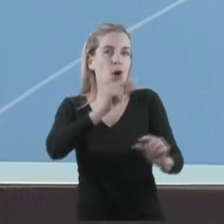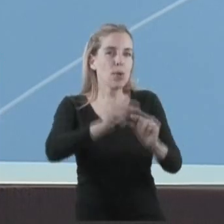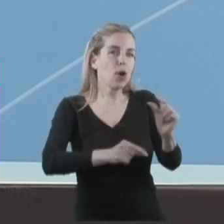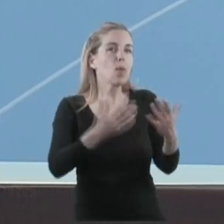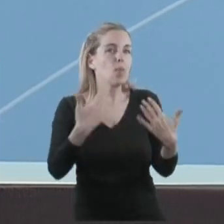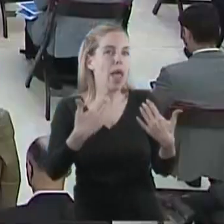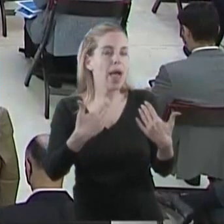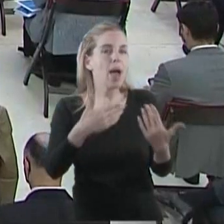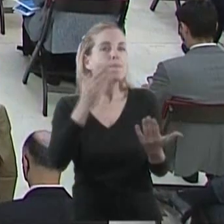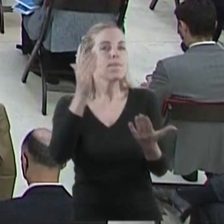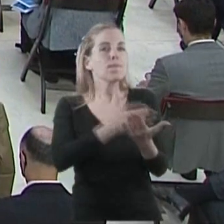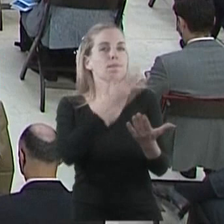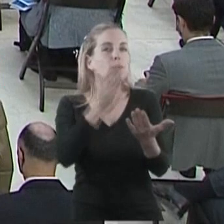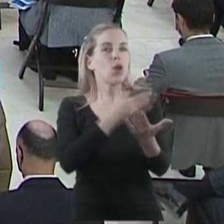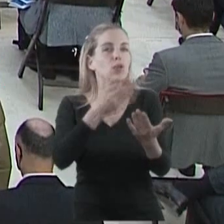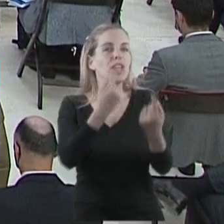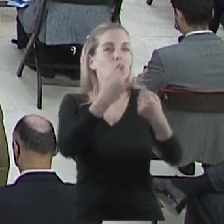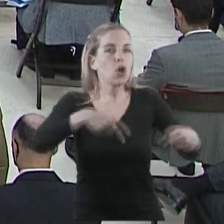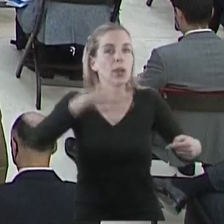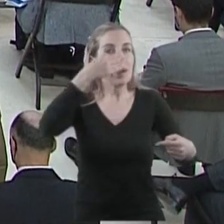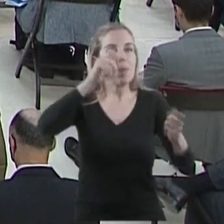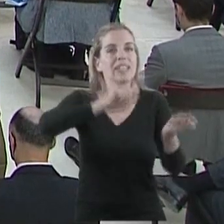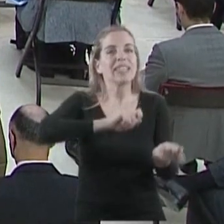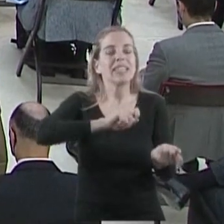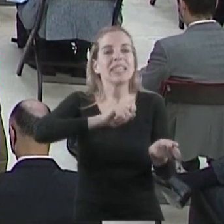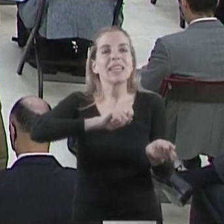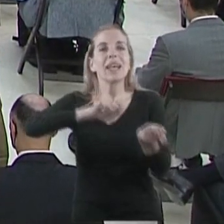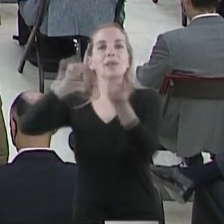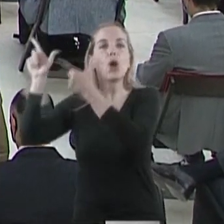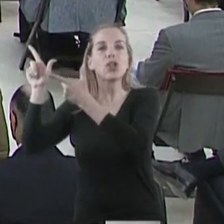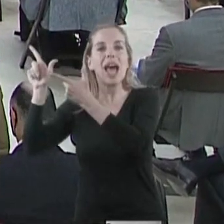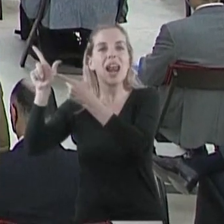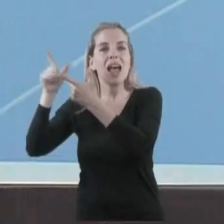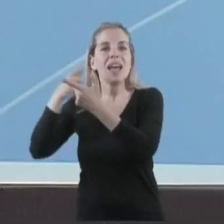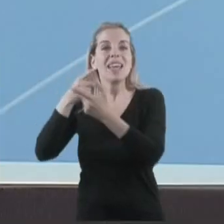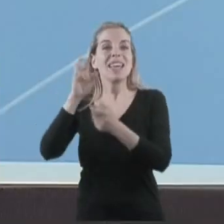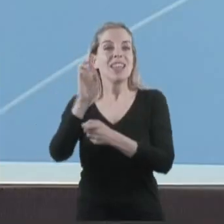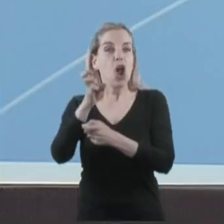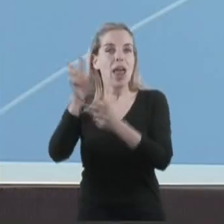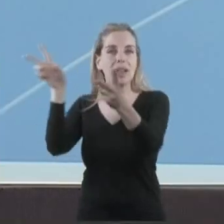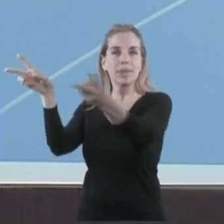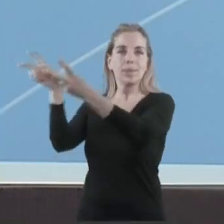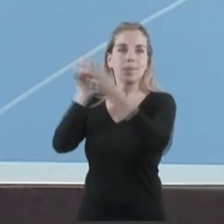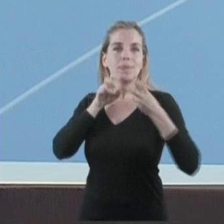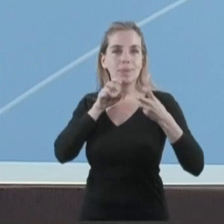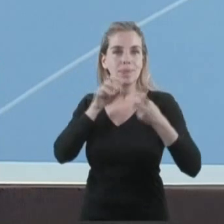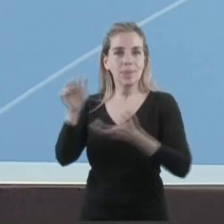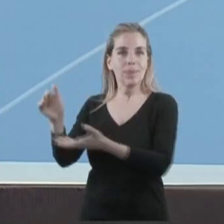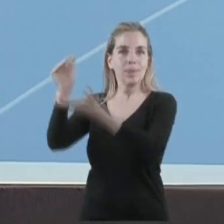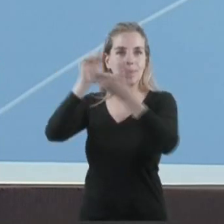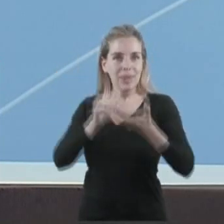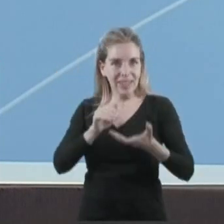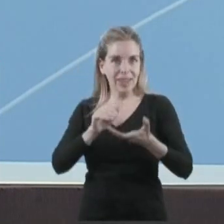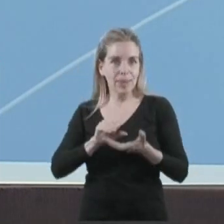producir aquello que también genera divisas. Porque esto es muy sencillo, para que la economía pueda crecer, pueda sostener